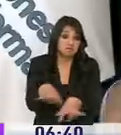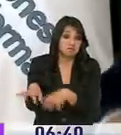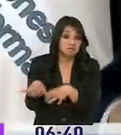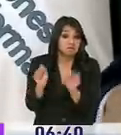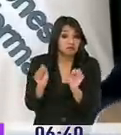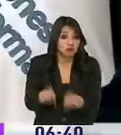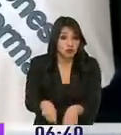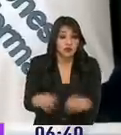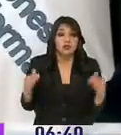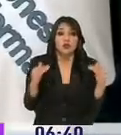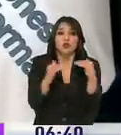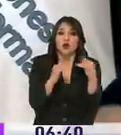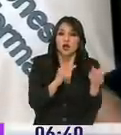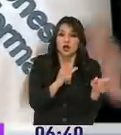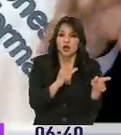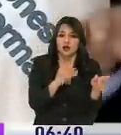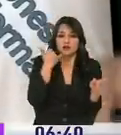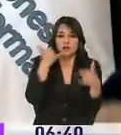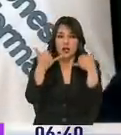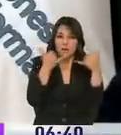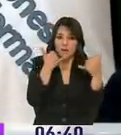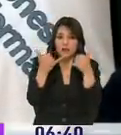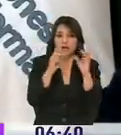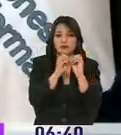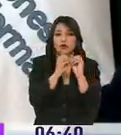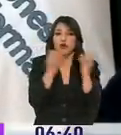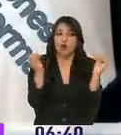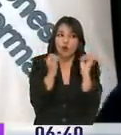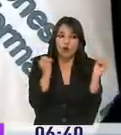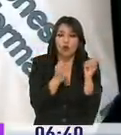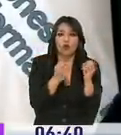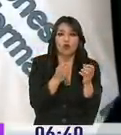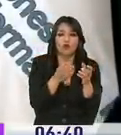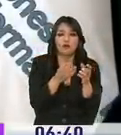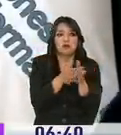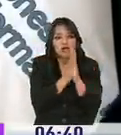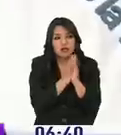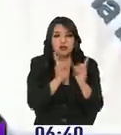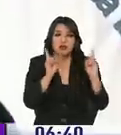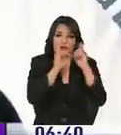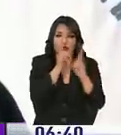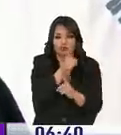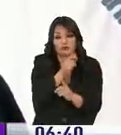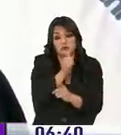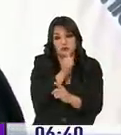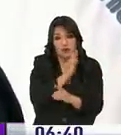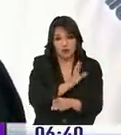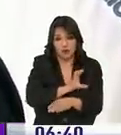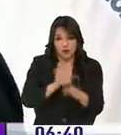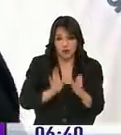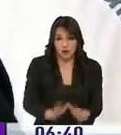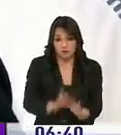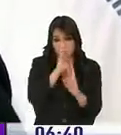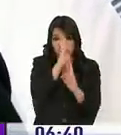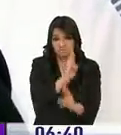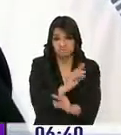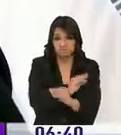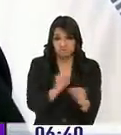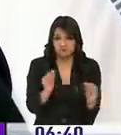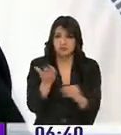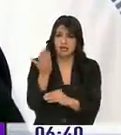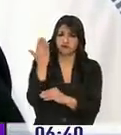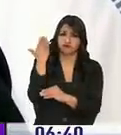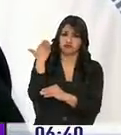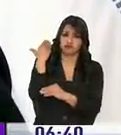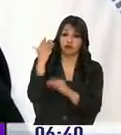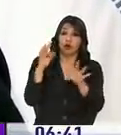está relacionada a esta llamada o a esta intromisión en la identidad de los ecuatorianos. Proyecto de ley en el cual el régimen venía trabajando desde